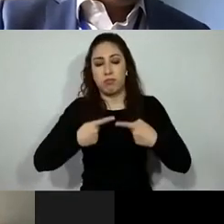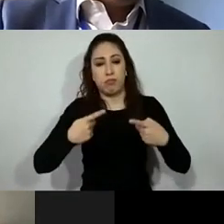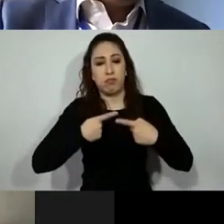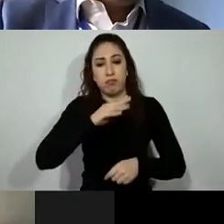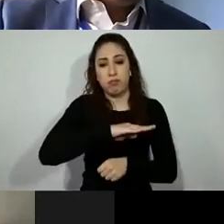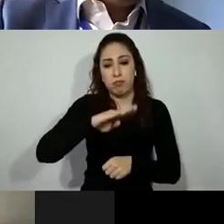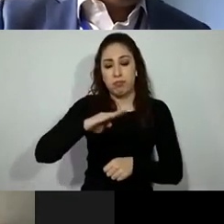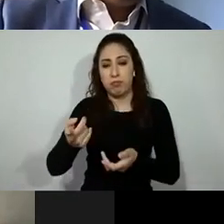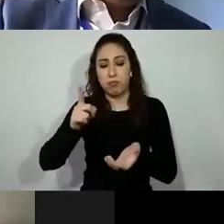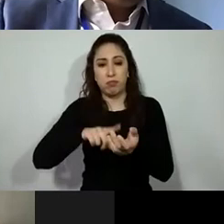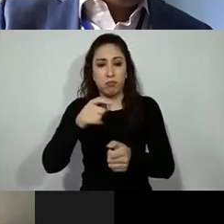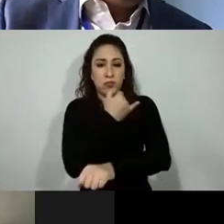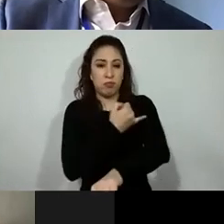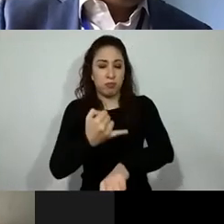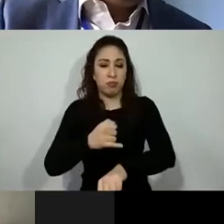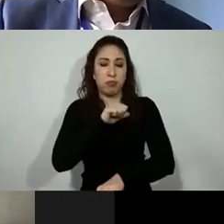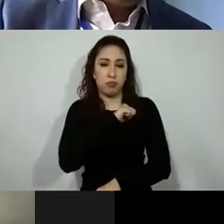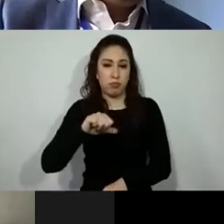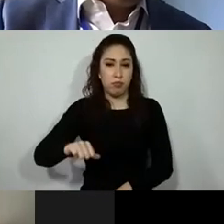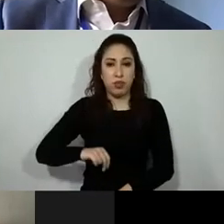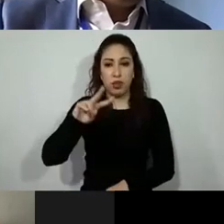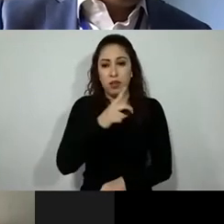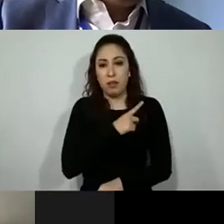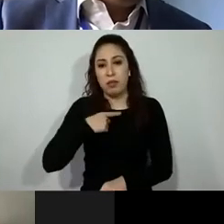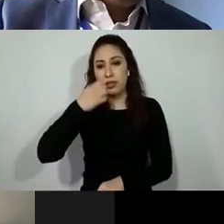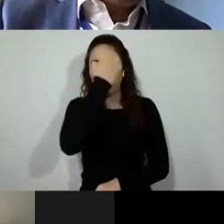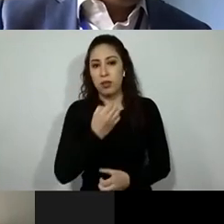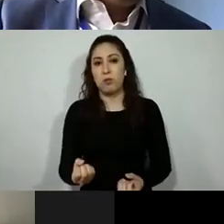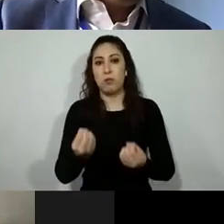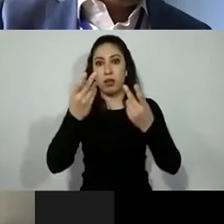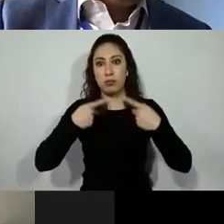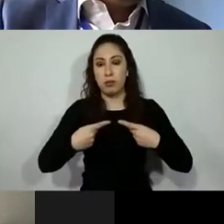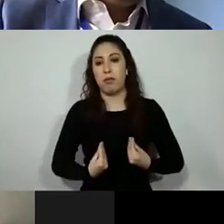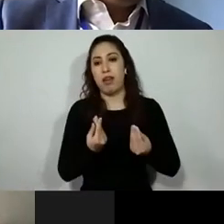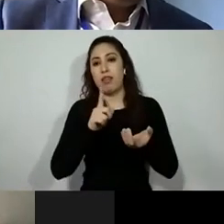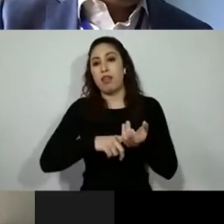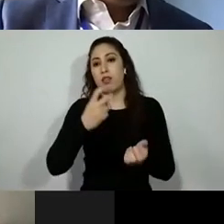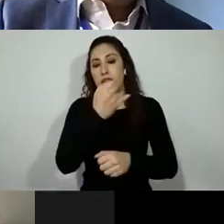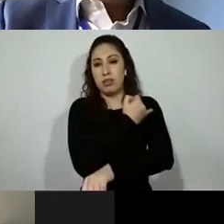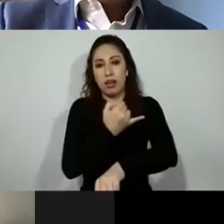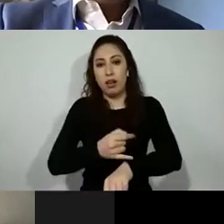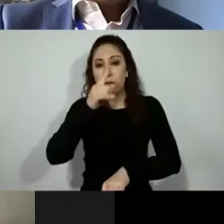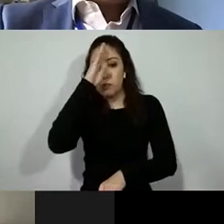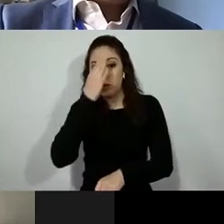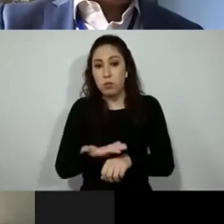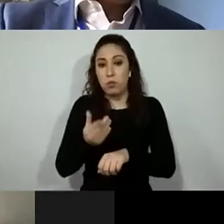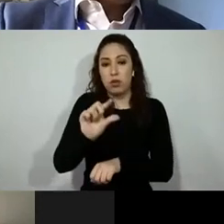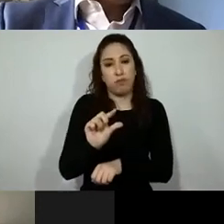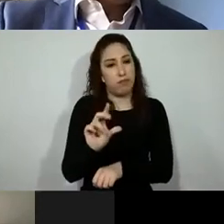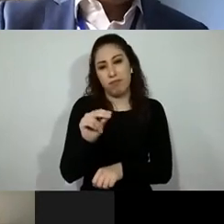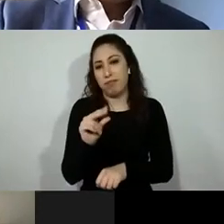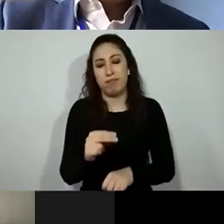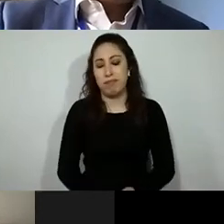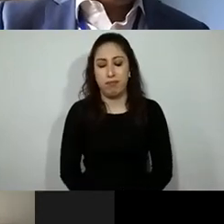eso, bueno, pues tomemos en cuenta cuánta población existe.